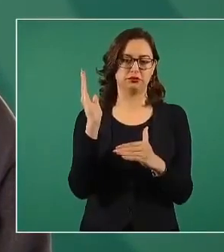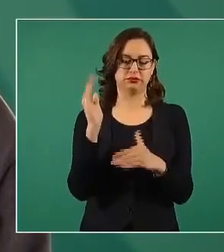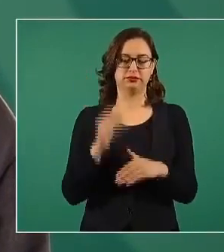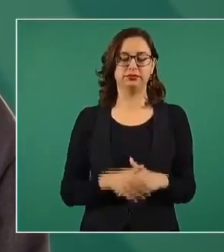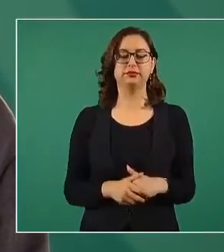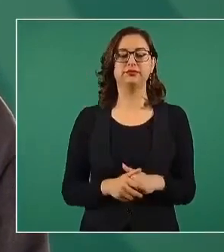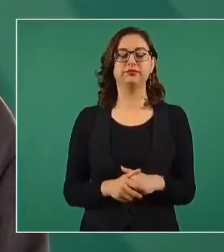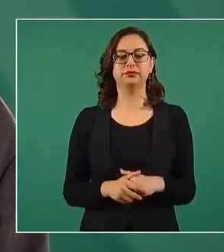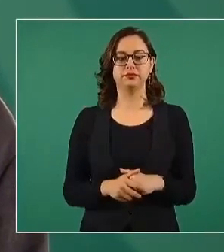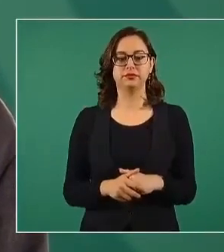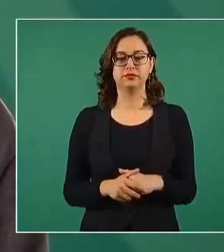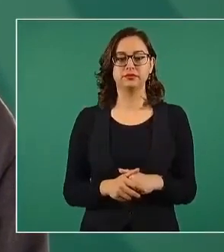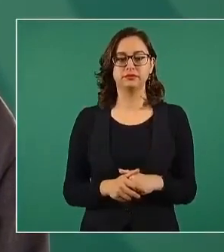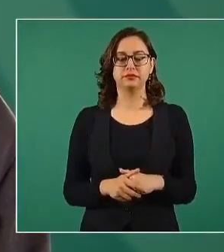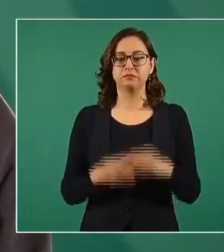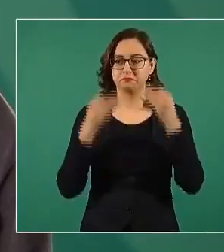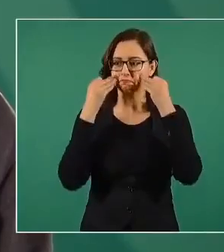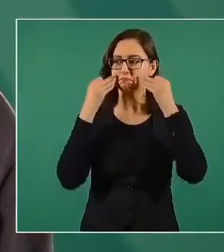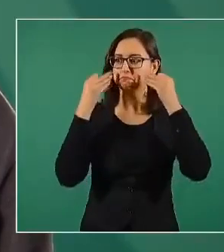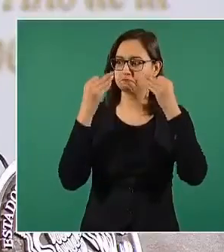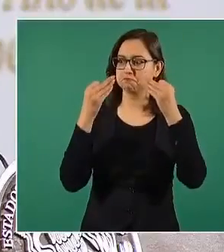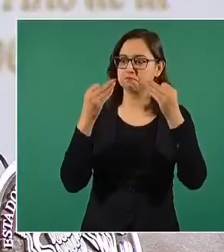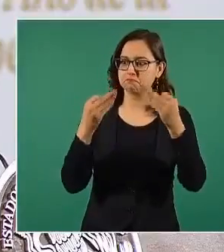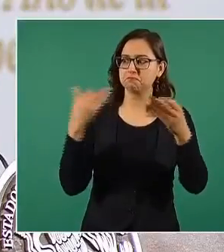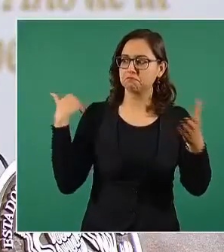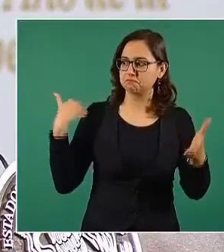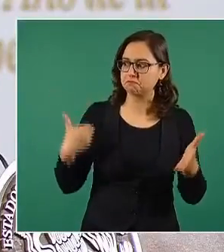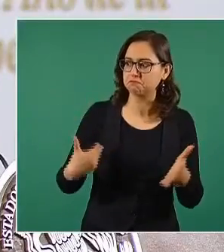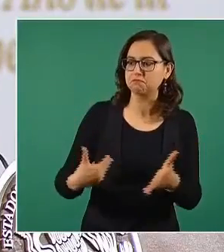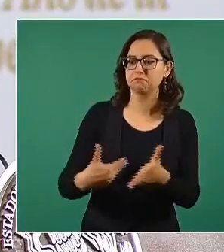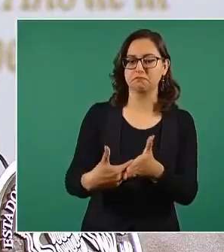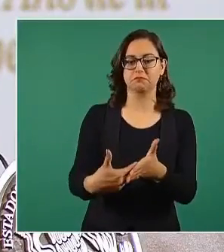comunidades, como lo hemos visto.